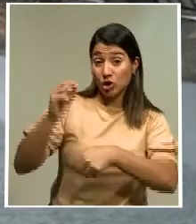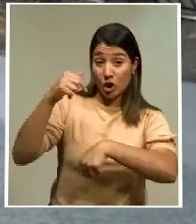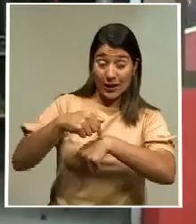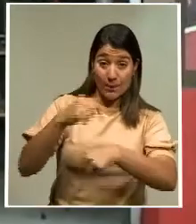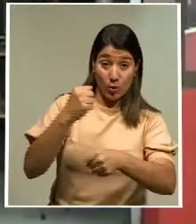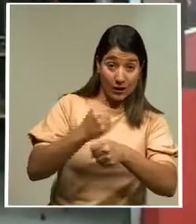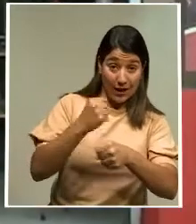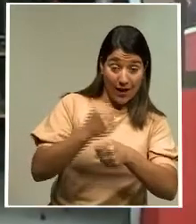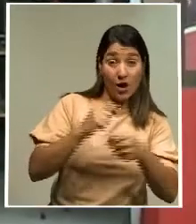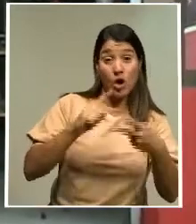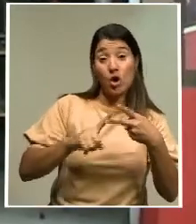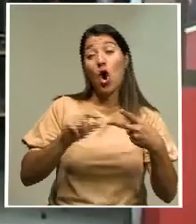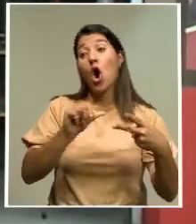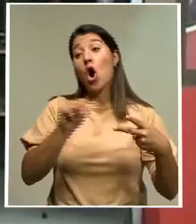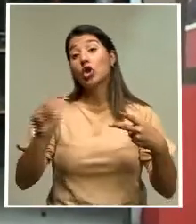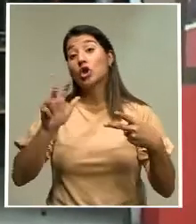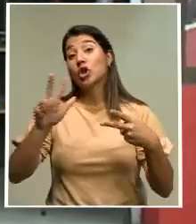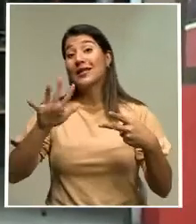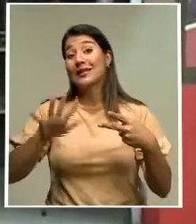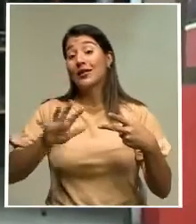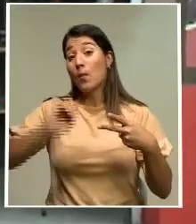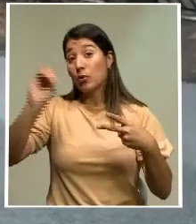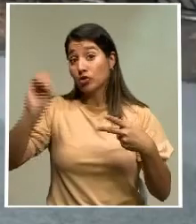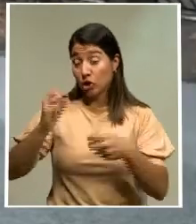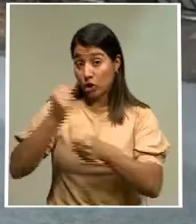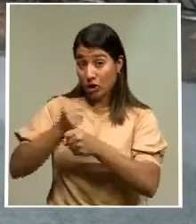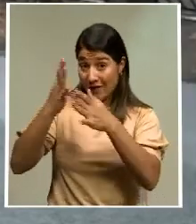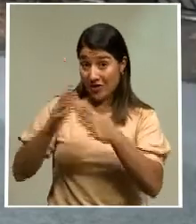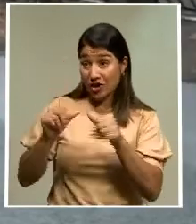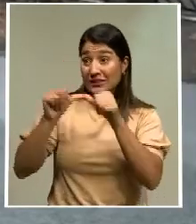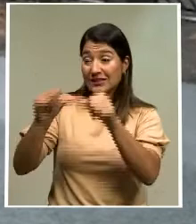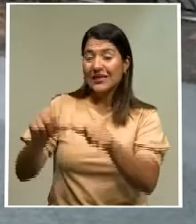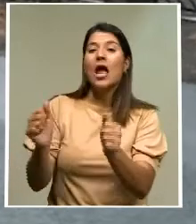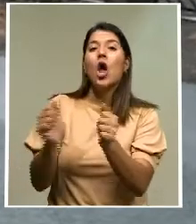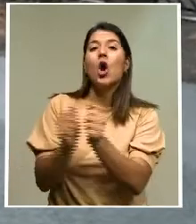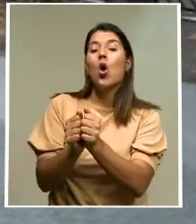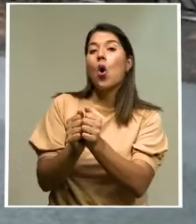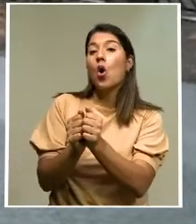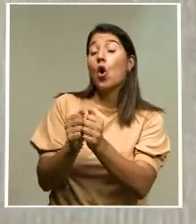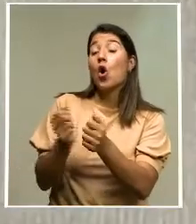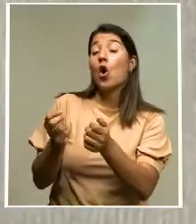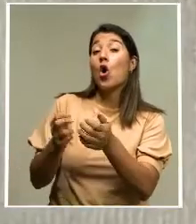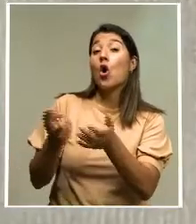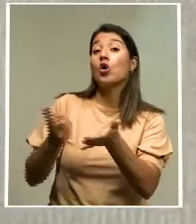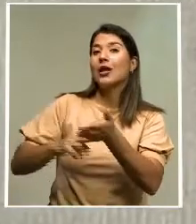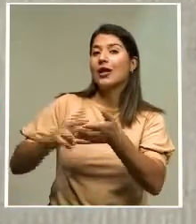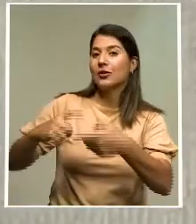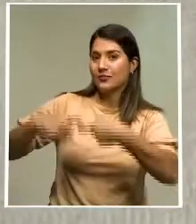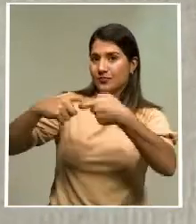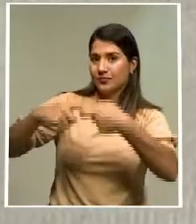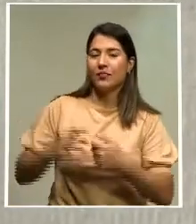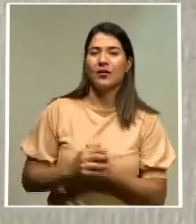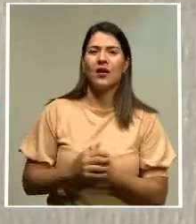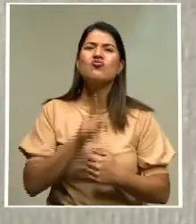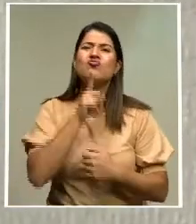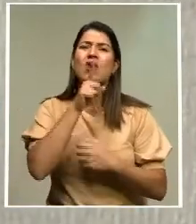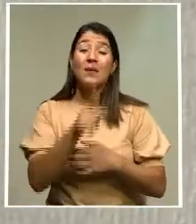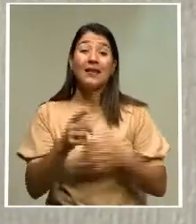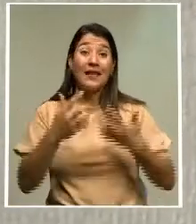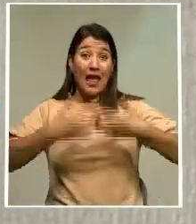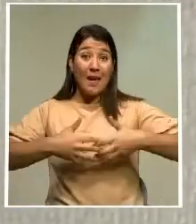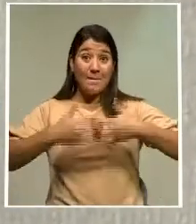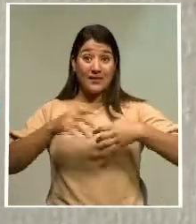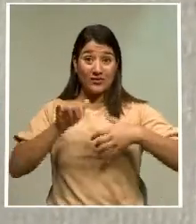otro 35% de los colaboradores se mantienen con su contrato suspendido. Realmente las agencias de viajes han tenido